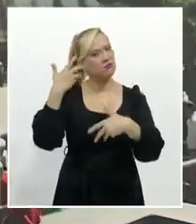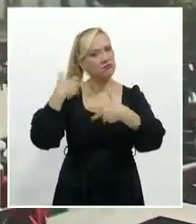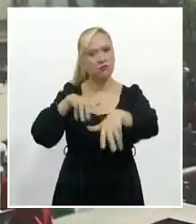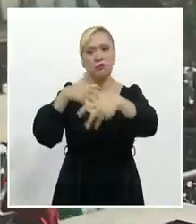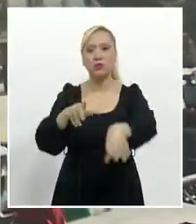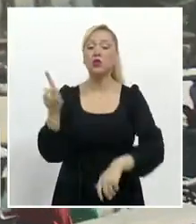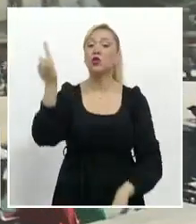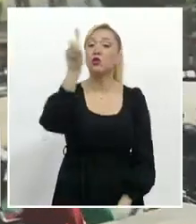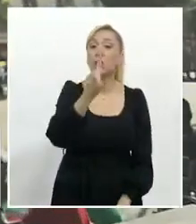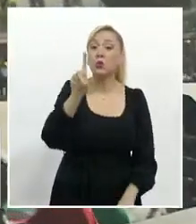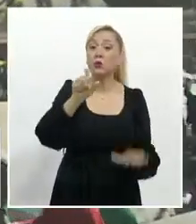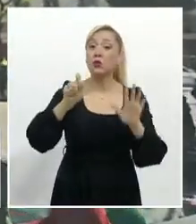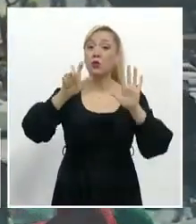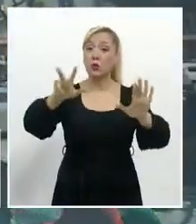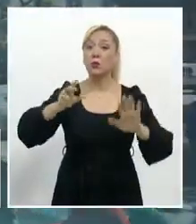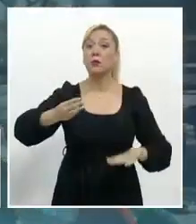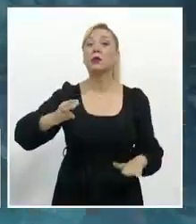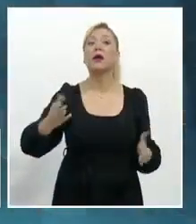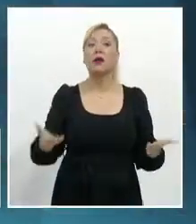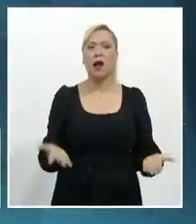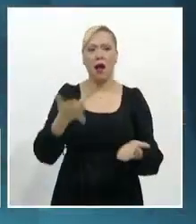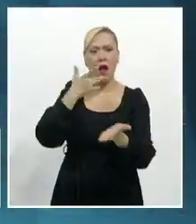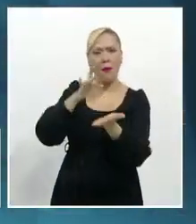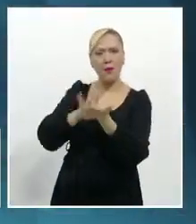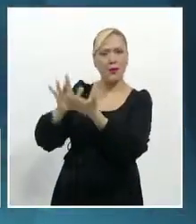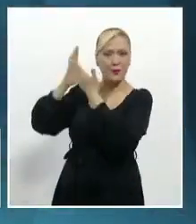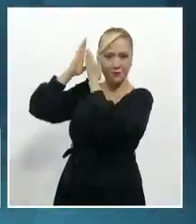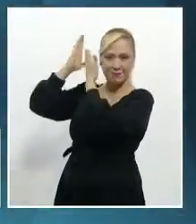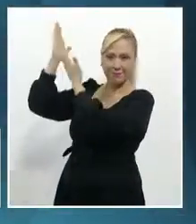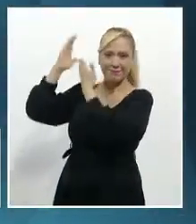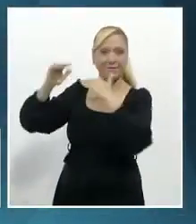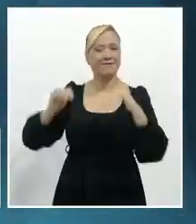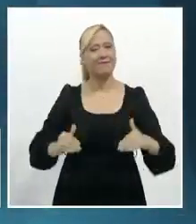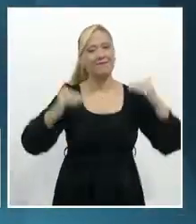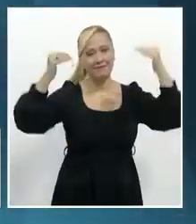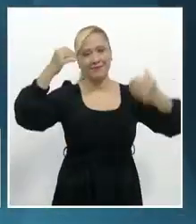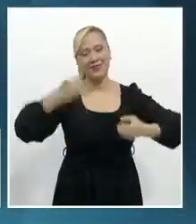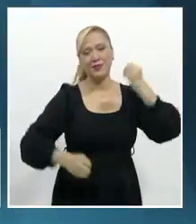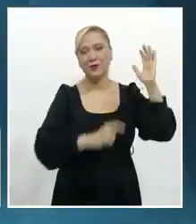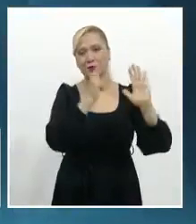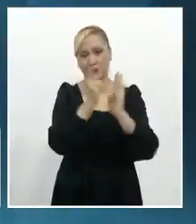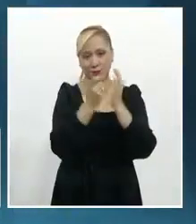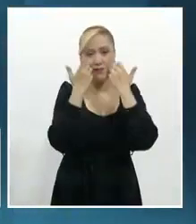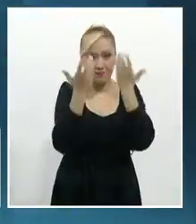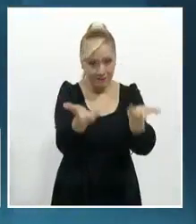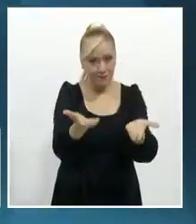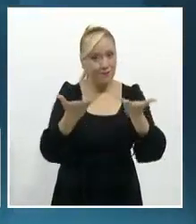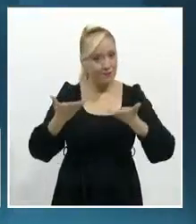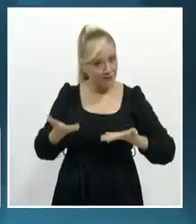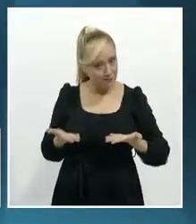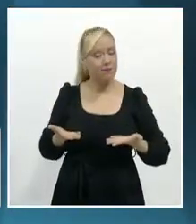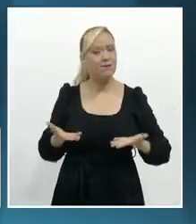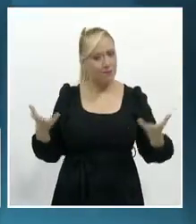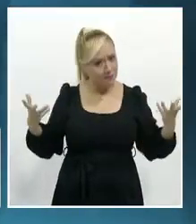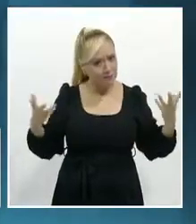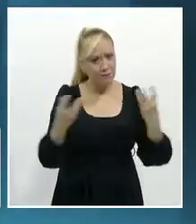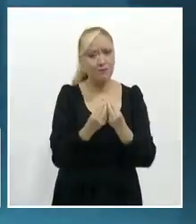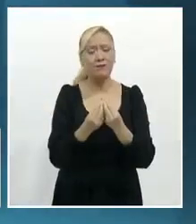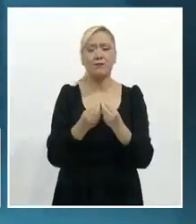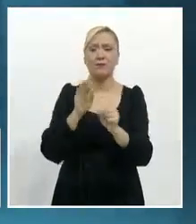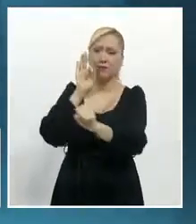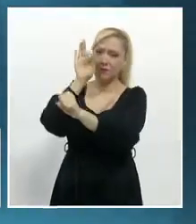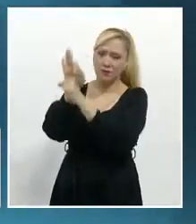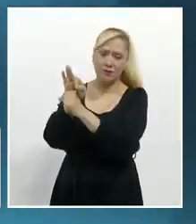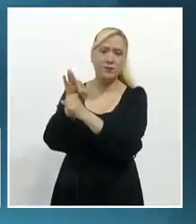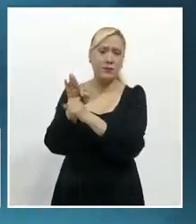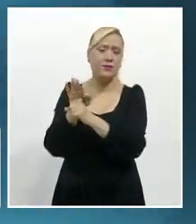próximo domingo 28 de mayo en apoyo a la Suprema Corte de Justicia de la Nación e instituciones que conforman el Poder